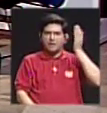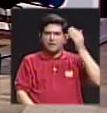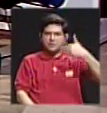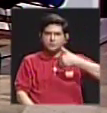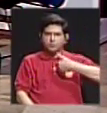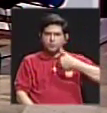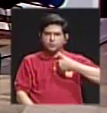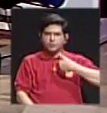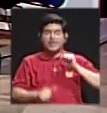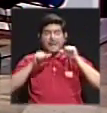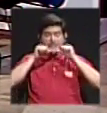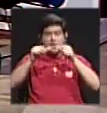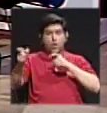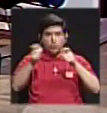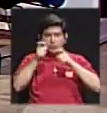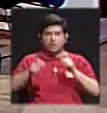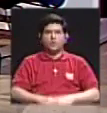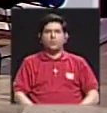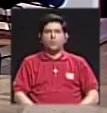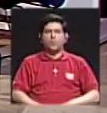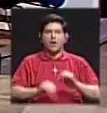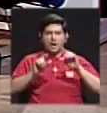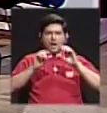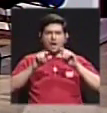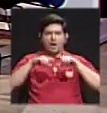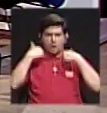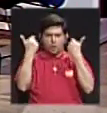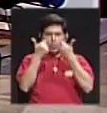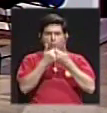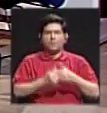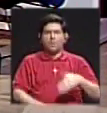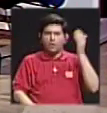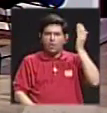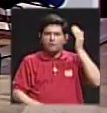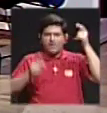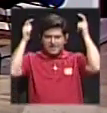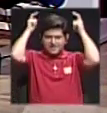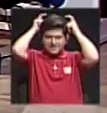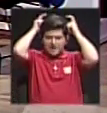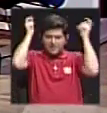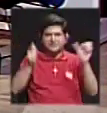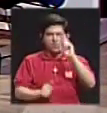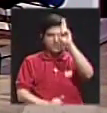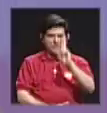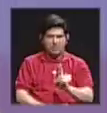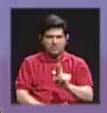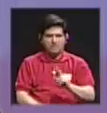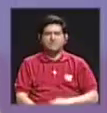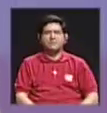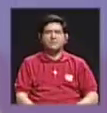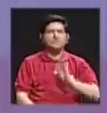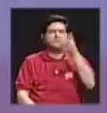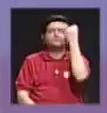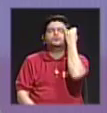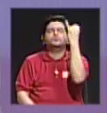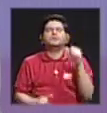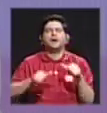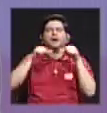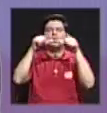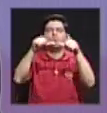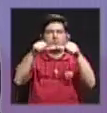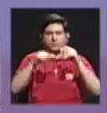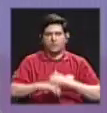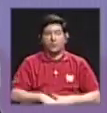que ha manejado y que sigue manejando la Conferencia Episcopal en Costa Rica y cuyos argumentos siguen